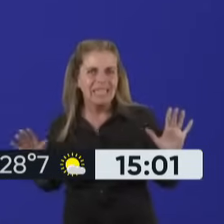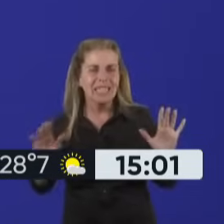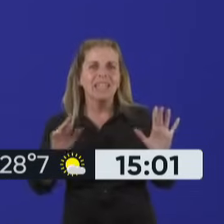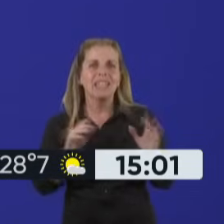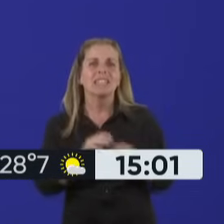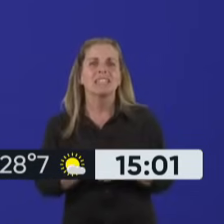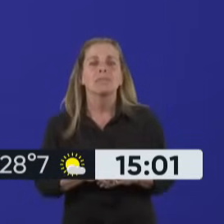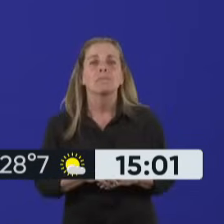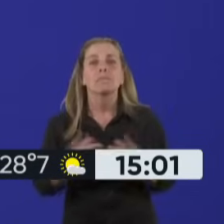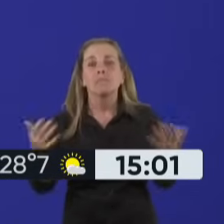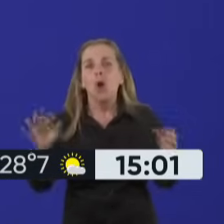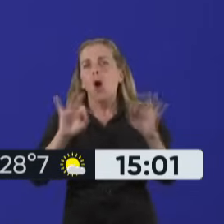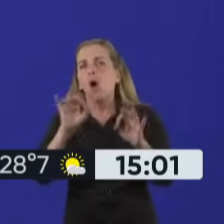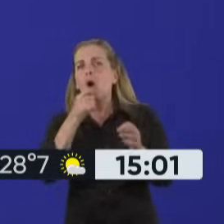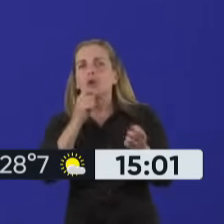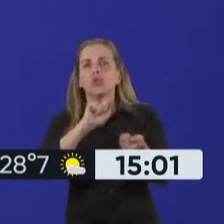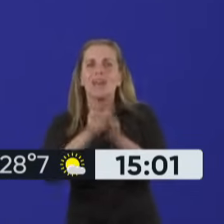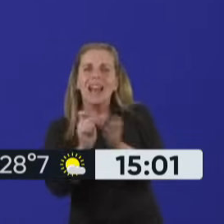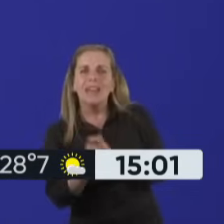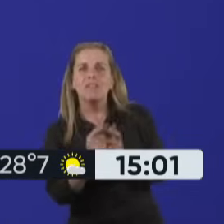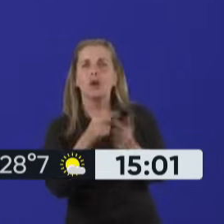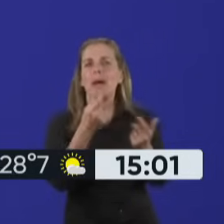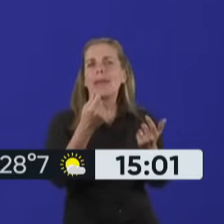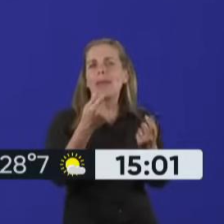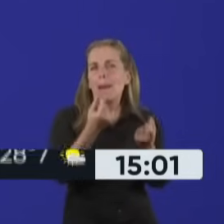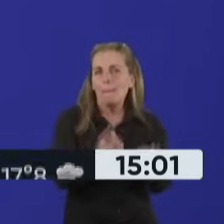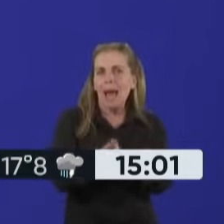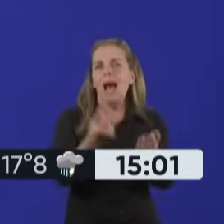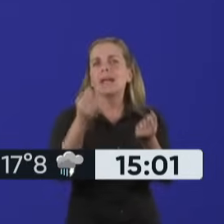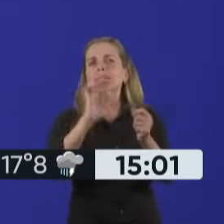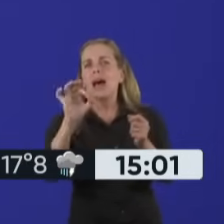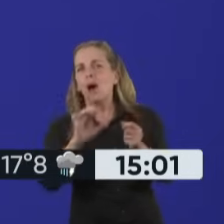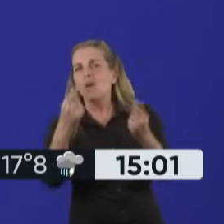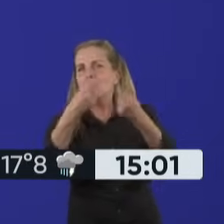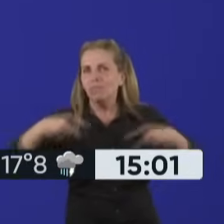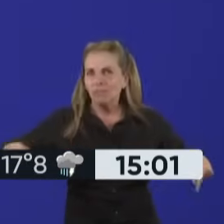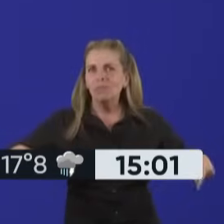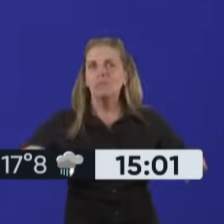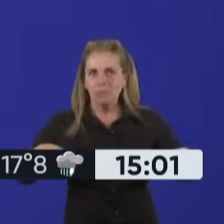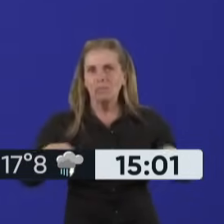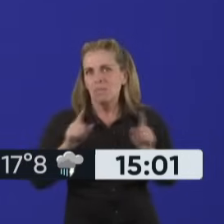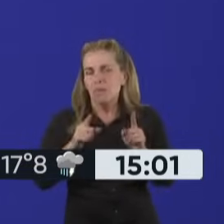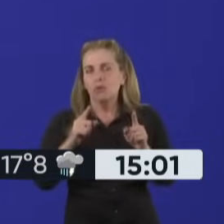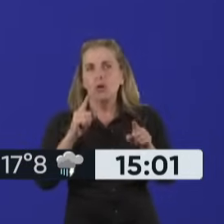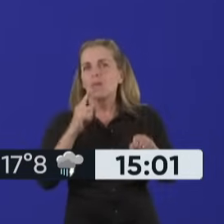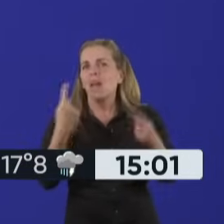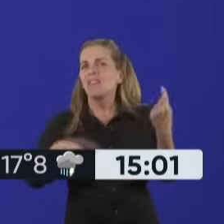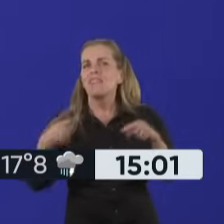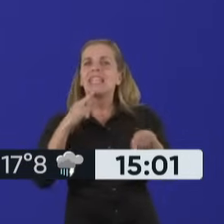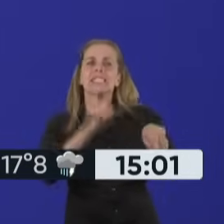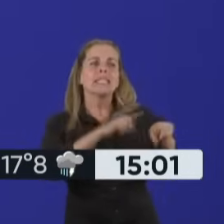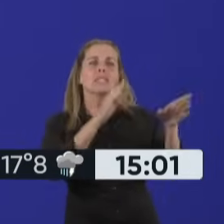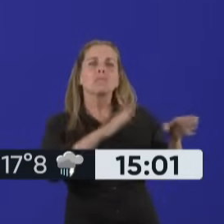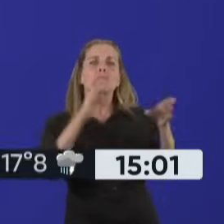el breve tratado sobre la reforma monetaria, no es el mismo el de las consecuencias económicas de la paz. Digo,